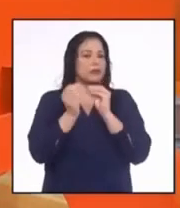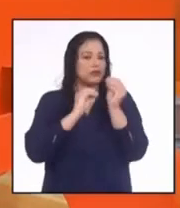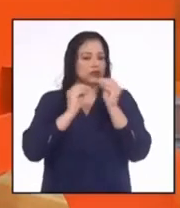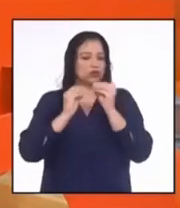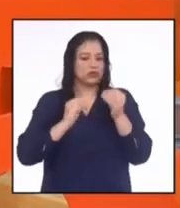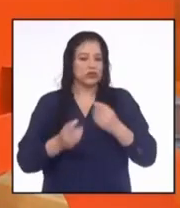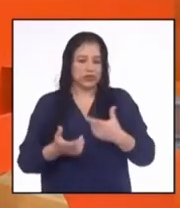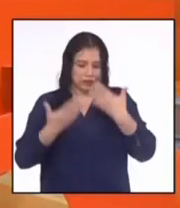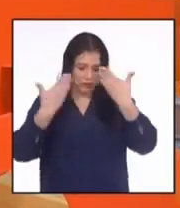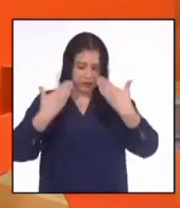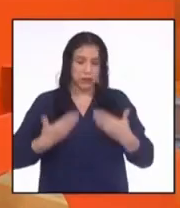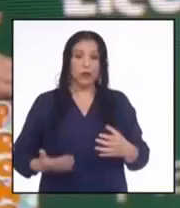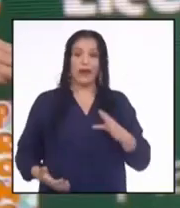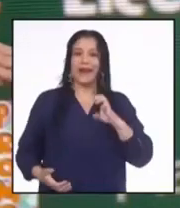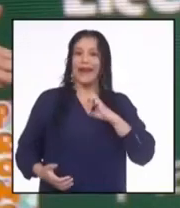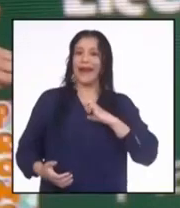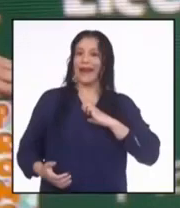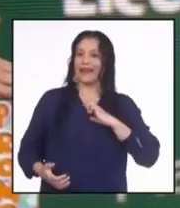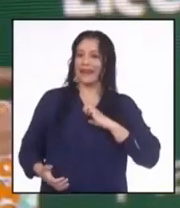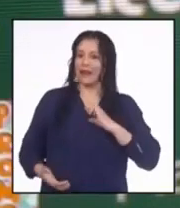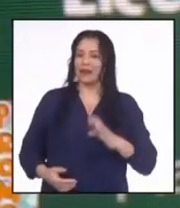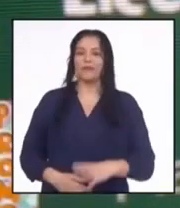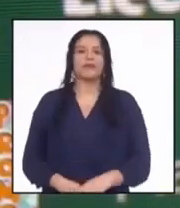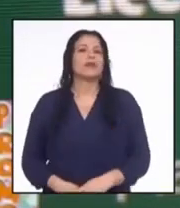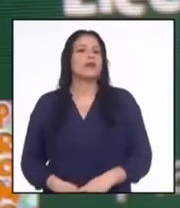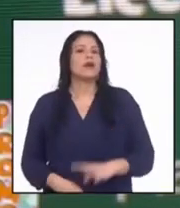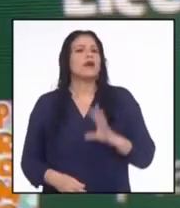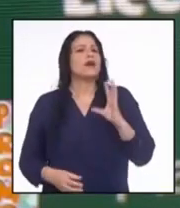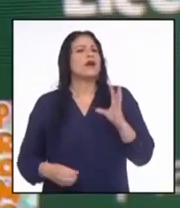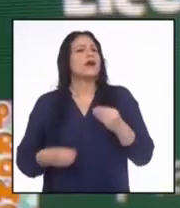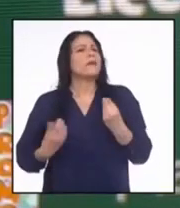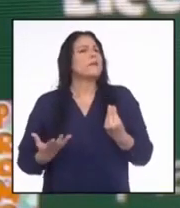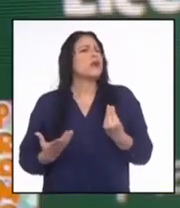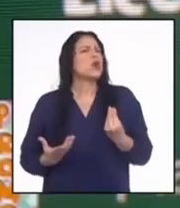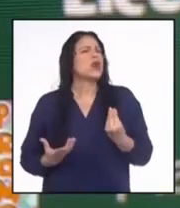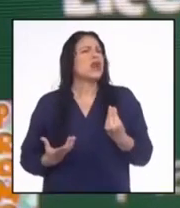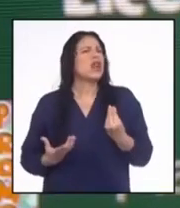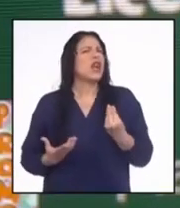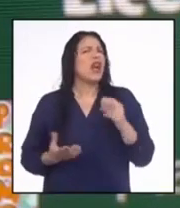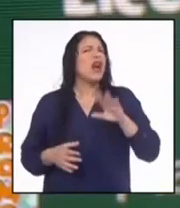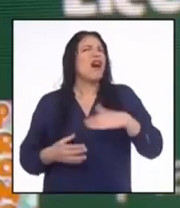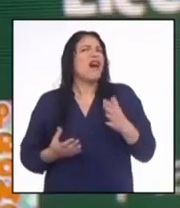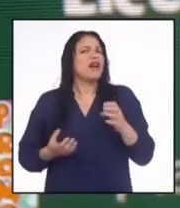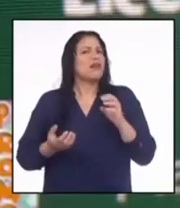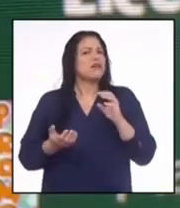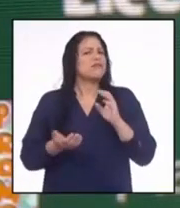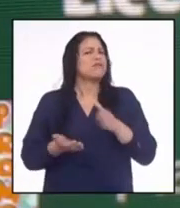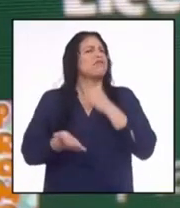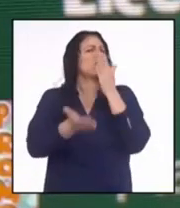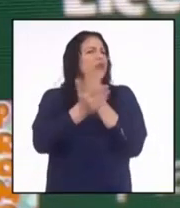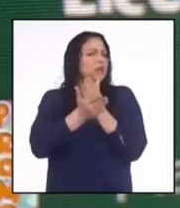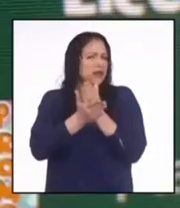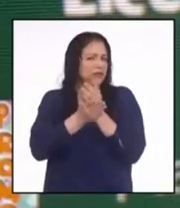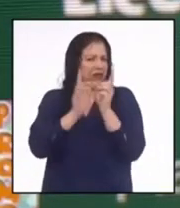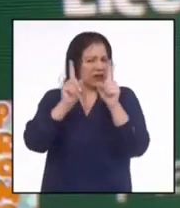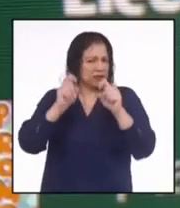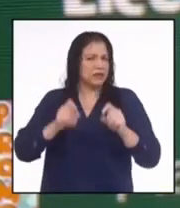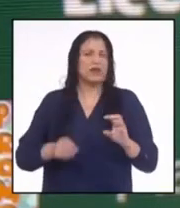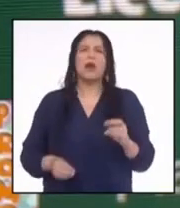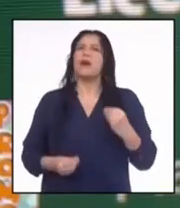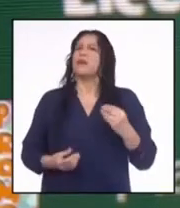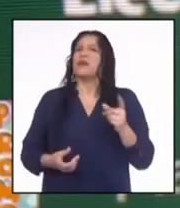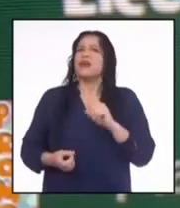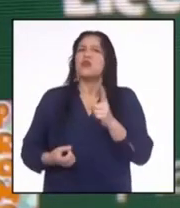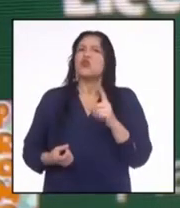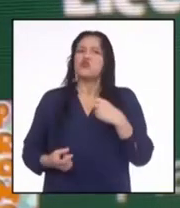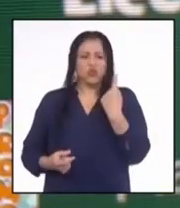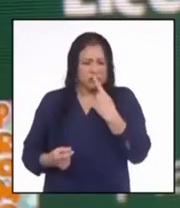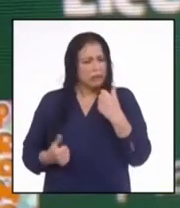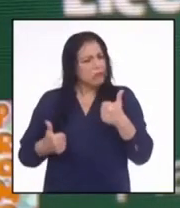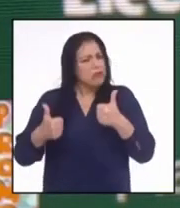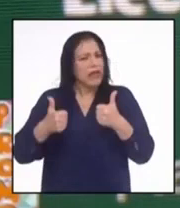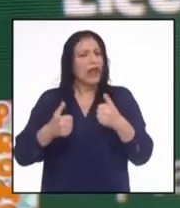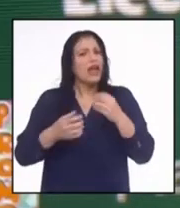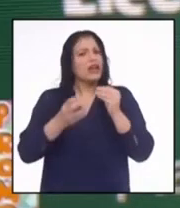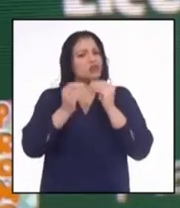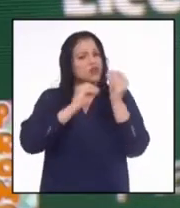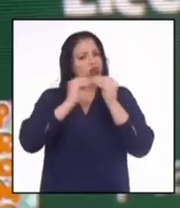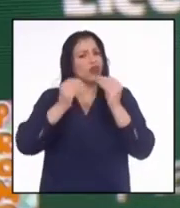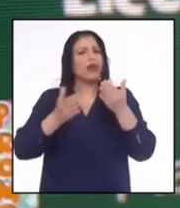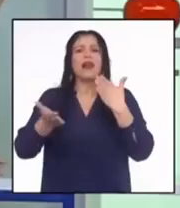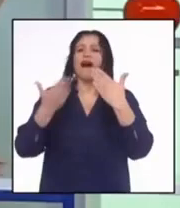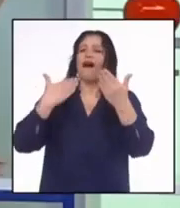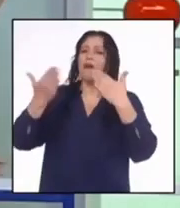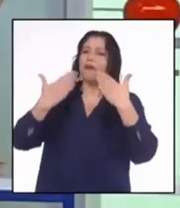tu posición ética. ¿Por qué se llega a un conflicto? ¿Por qué no basta el diálogo para solucionar una diferencia entre